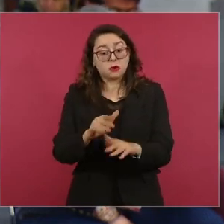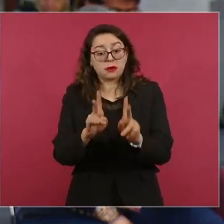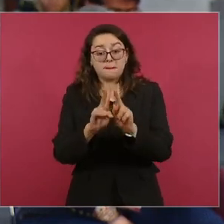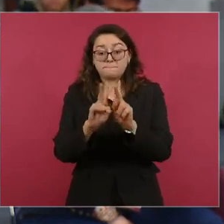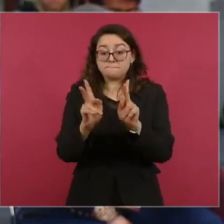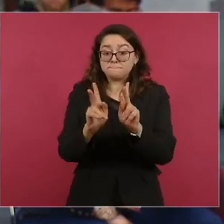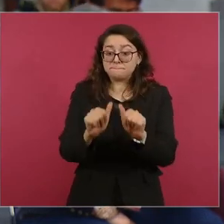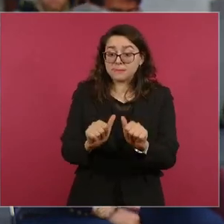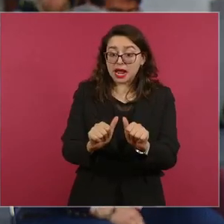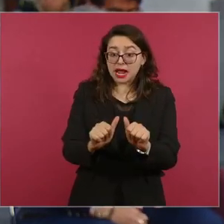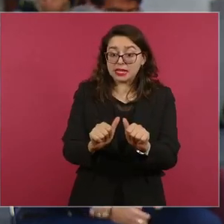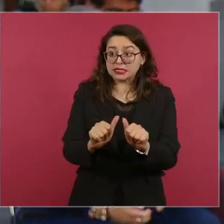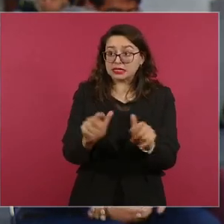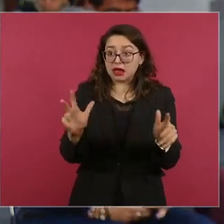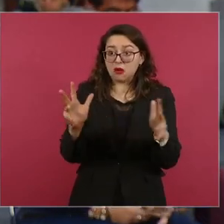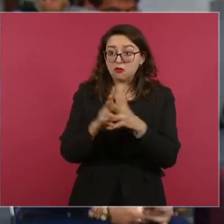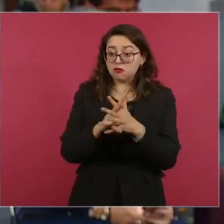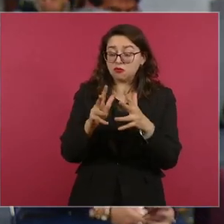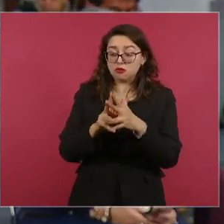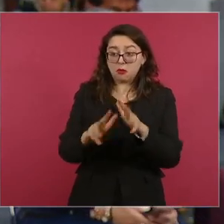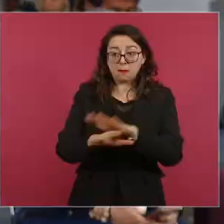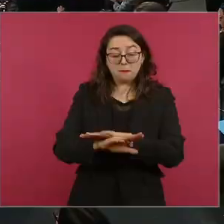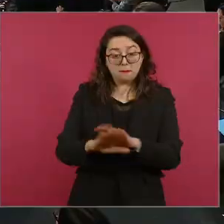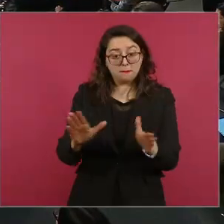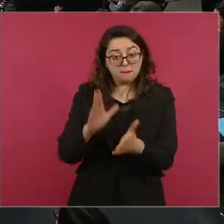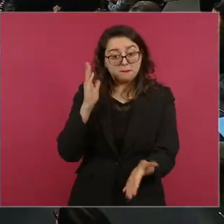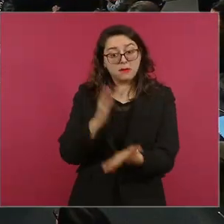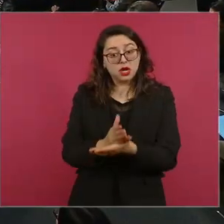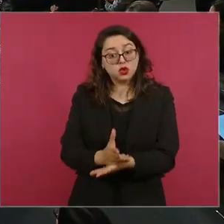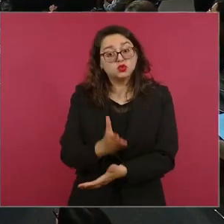también al cese al fuego bilateral? Gracias.